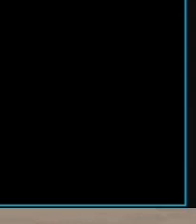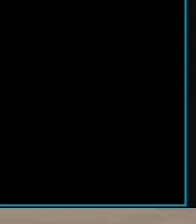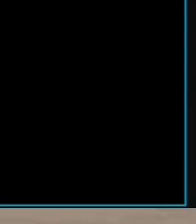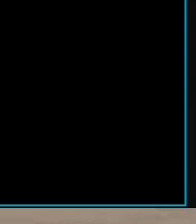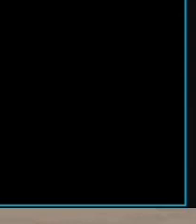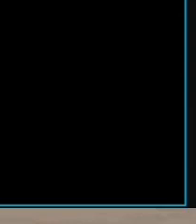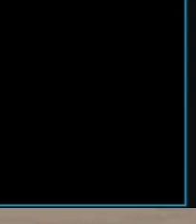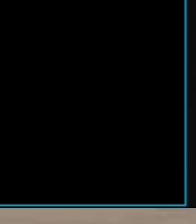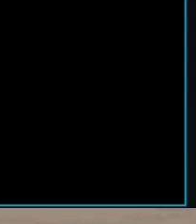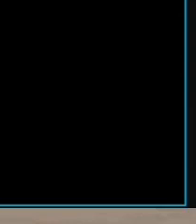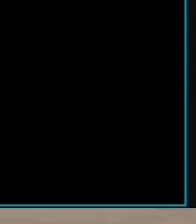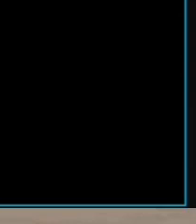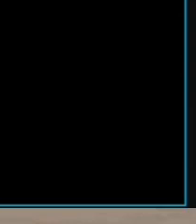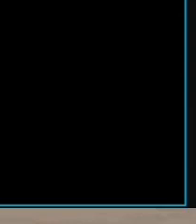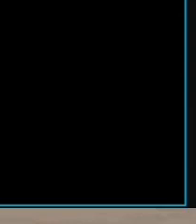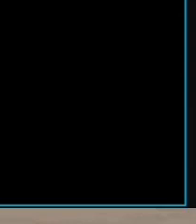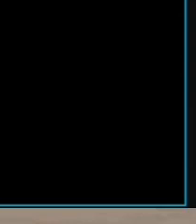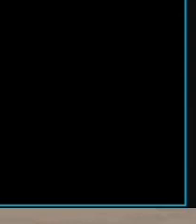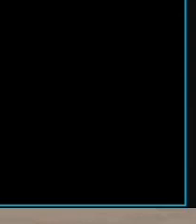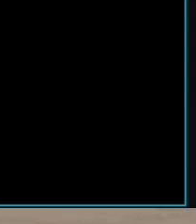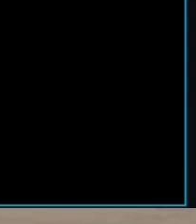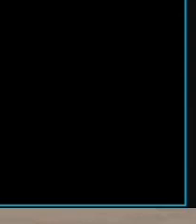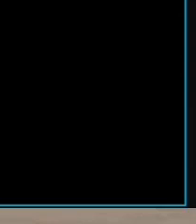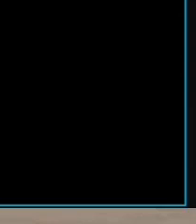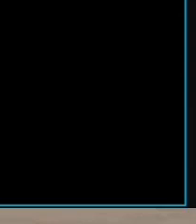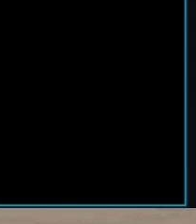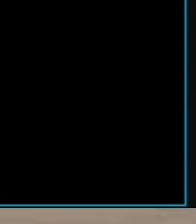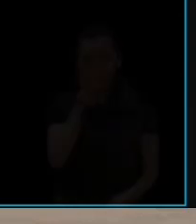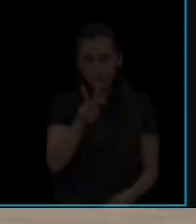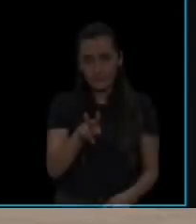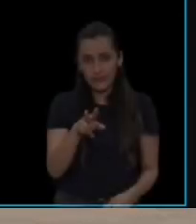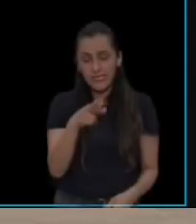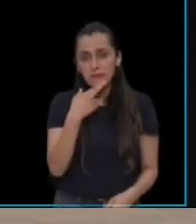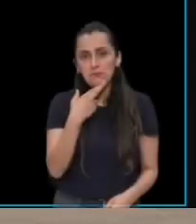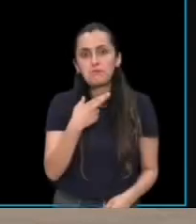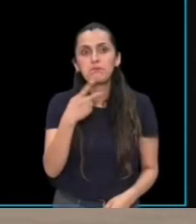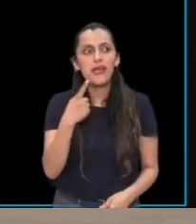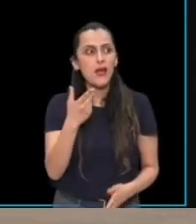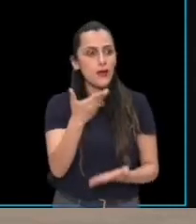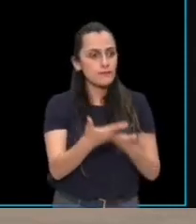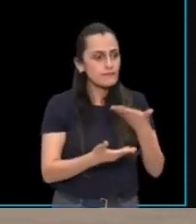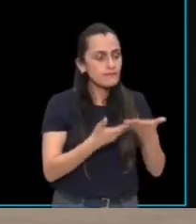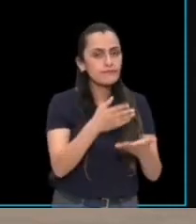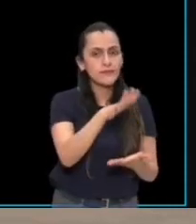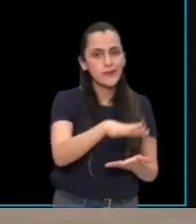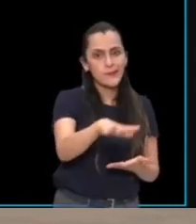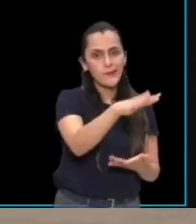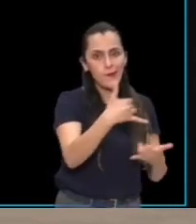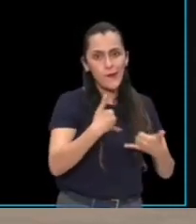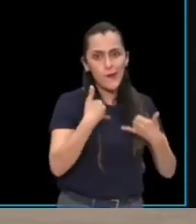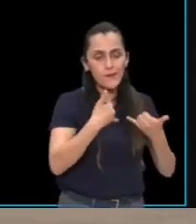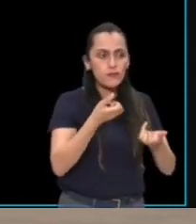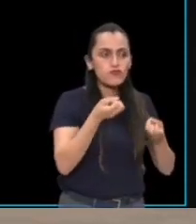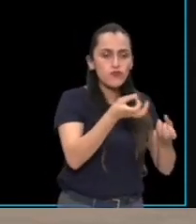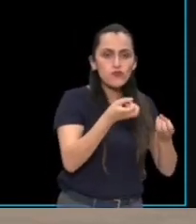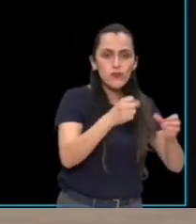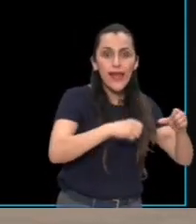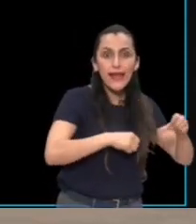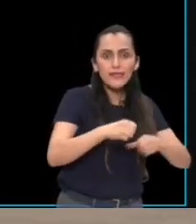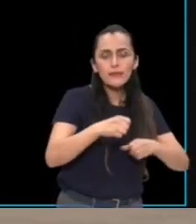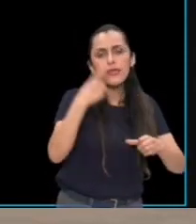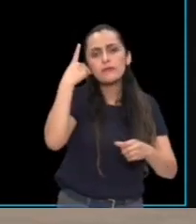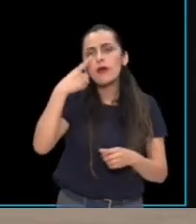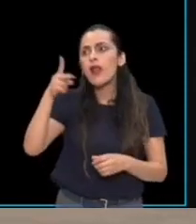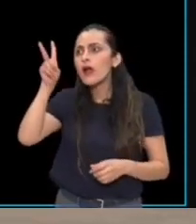oportunidades para los jóvenes, de darles otro tipo de oportunidades, de darles otro tipo de actividades que los alejen de cualquier tipo de adicción.